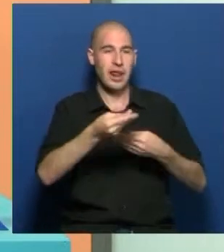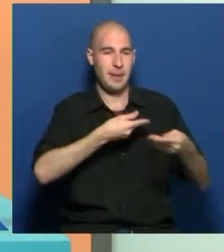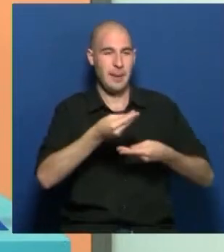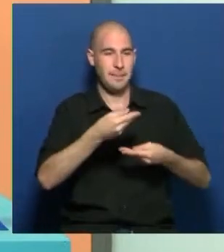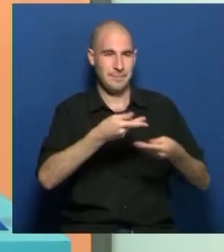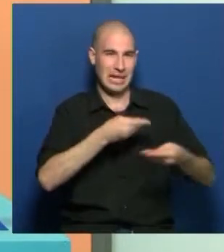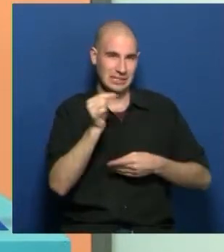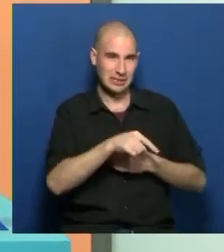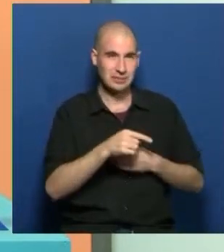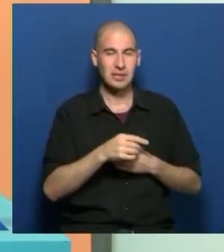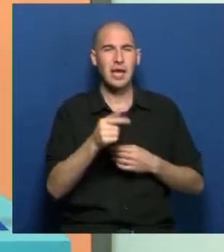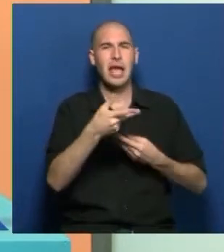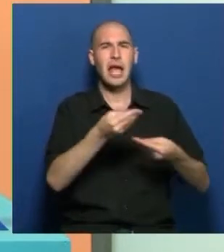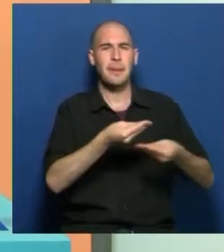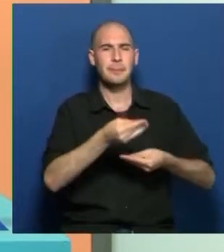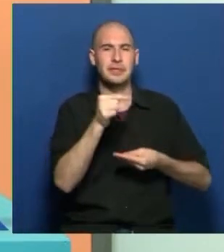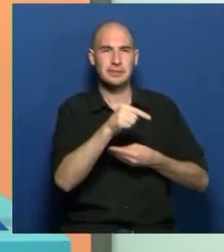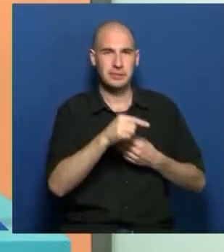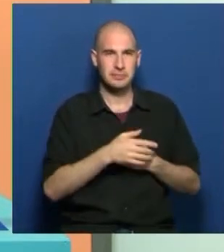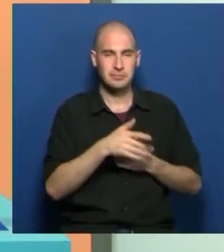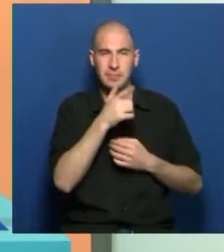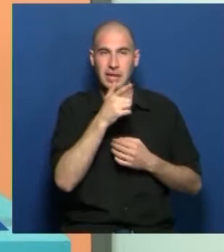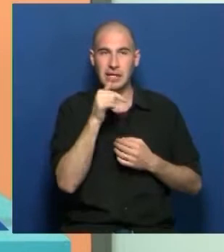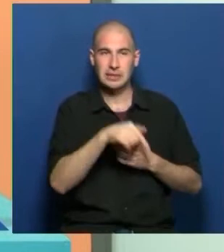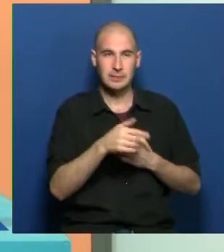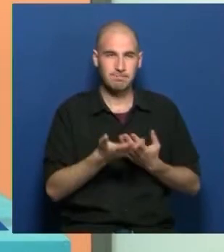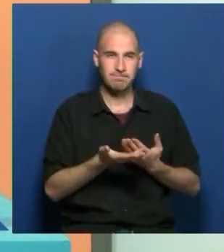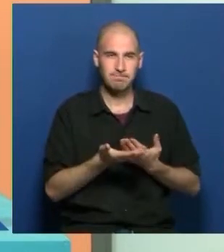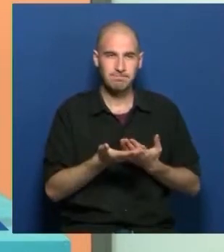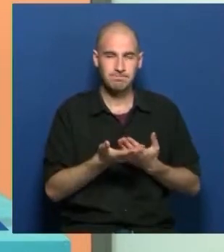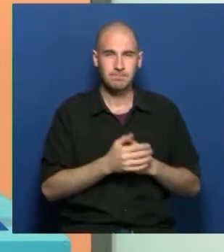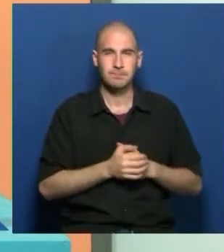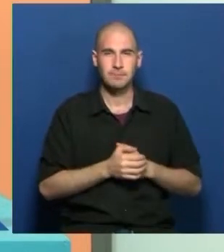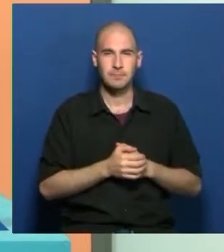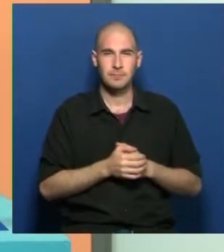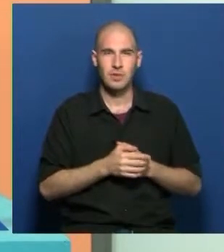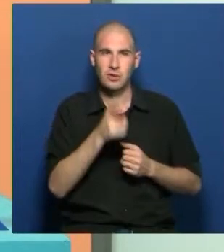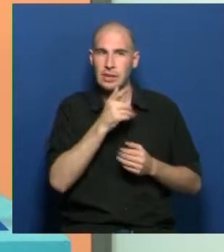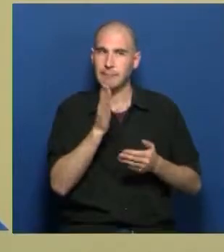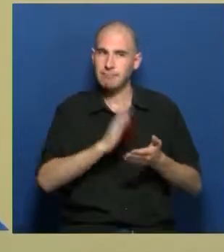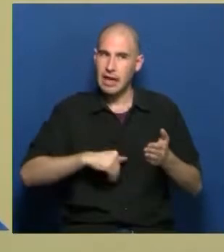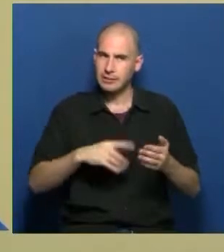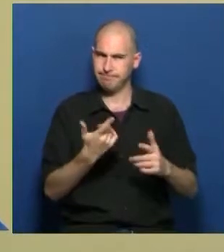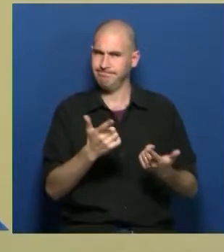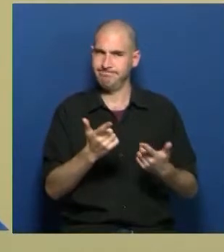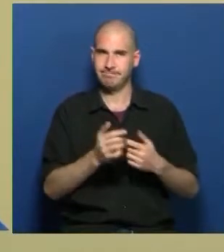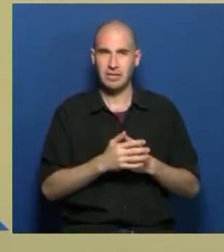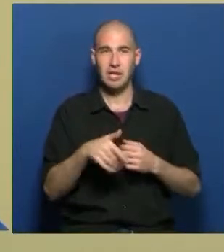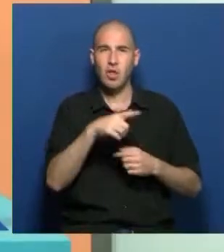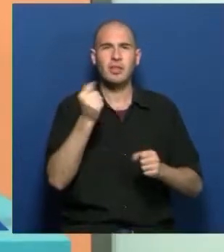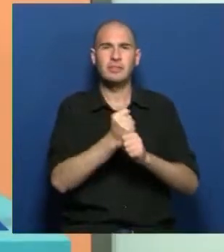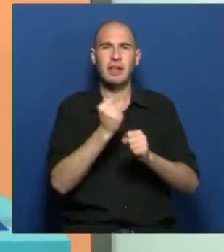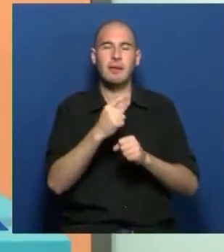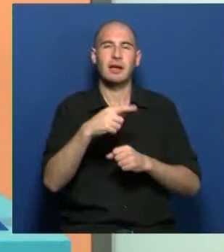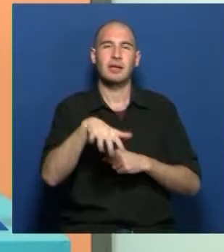empresas. Y sobre todo aquellas empresas que estaban un poco fuera del de lo blanco, por decirlo de alguna manera. Aquellos que trabajaban en